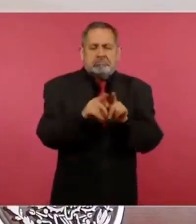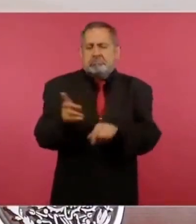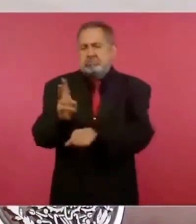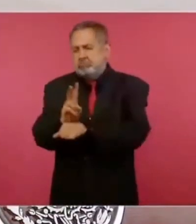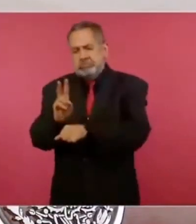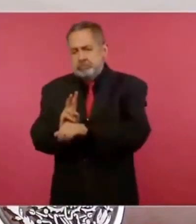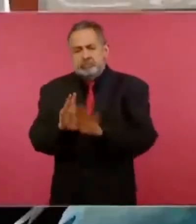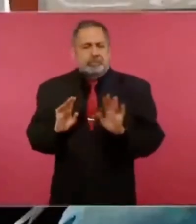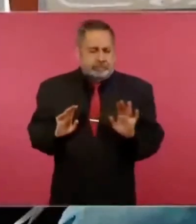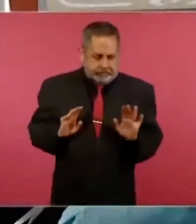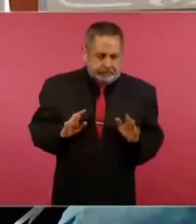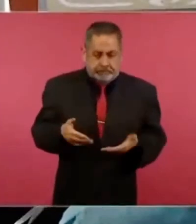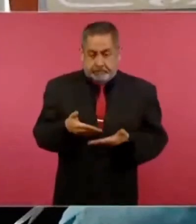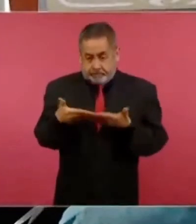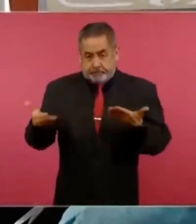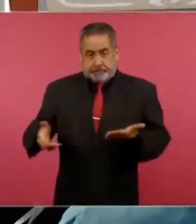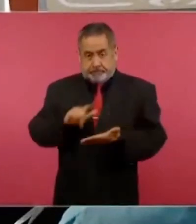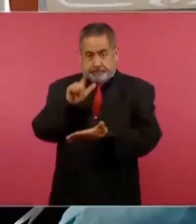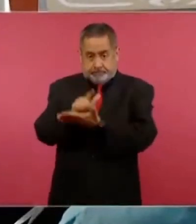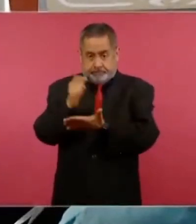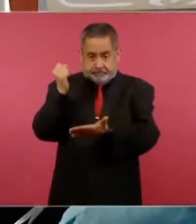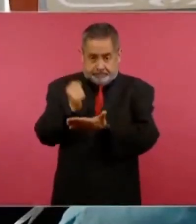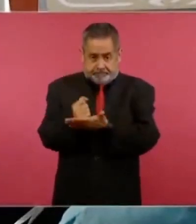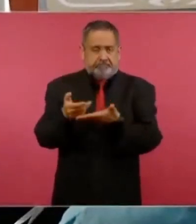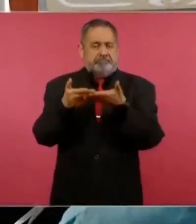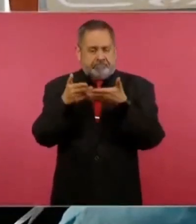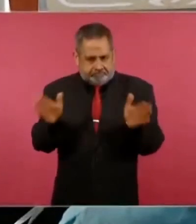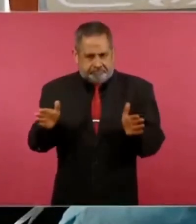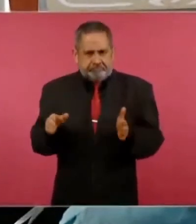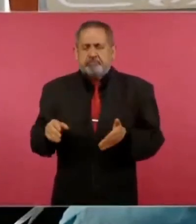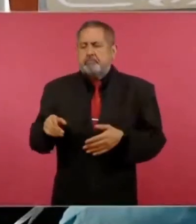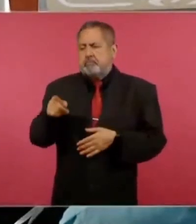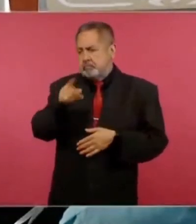Y ahora se logró